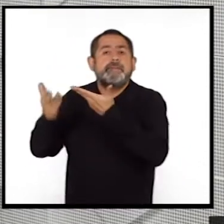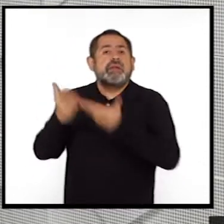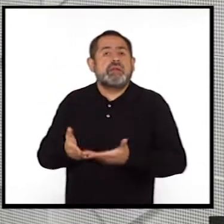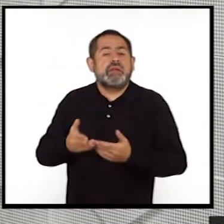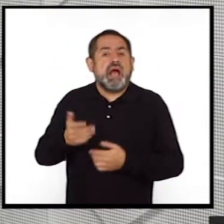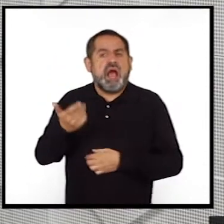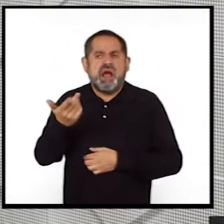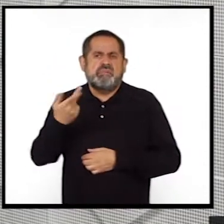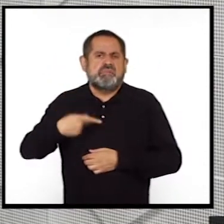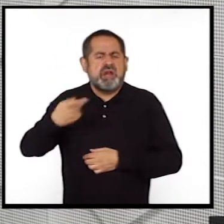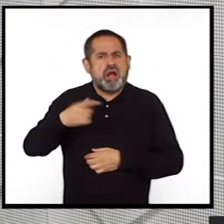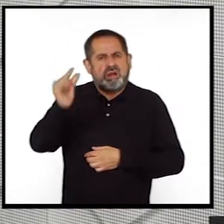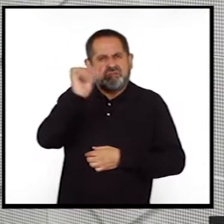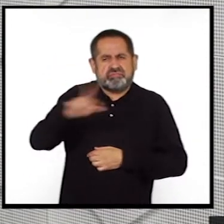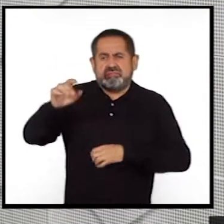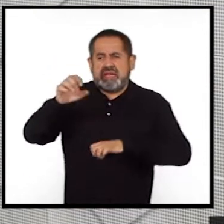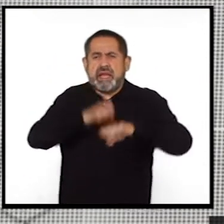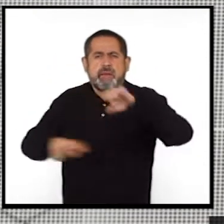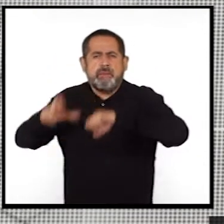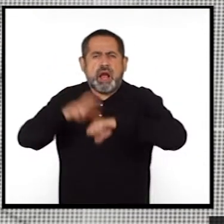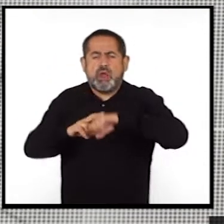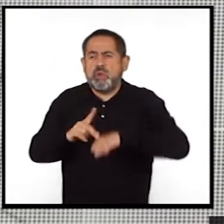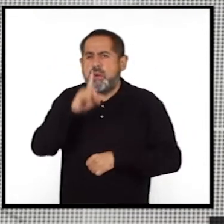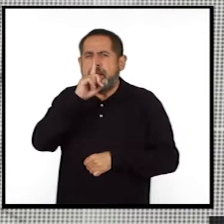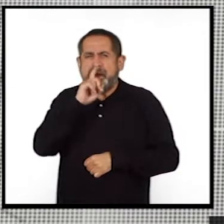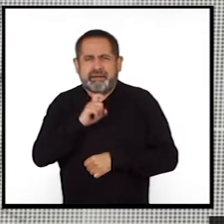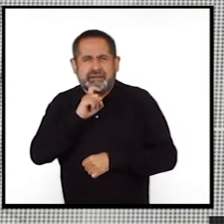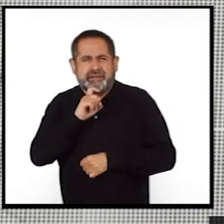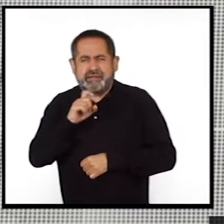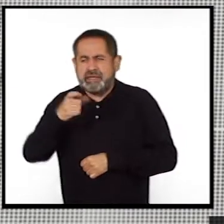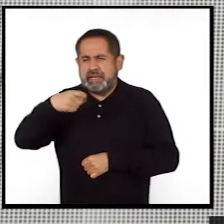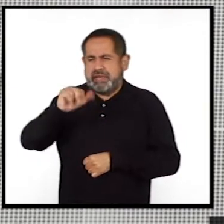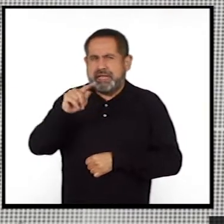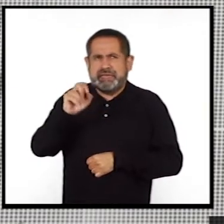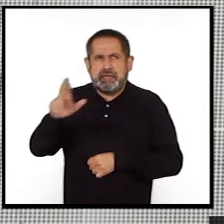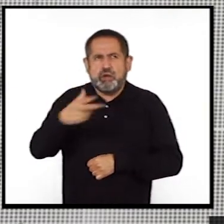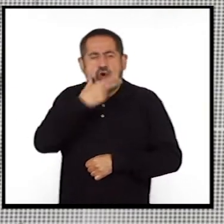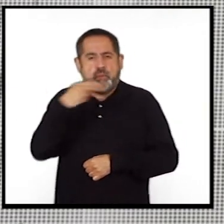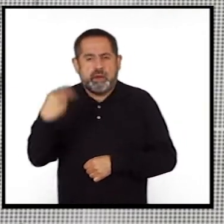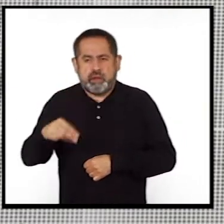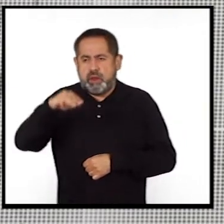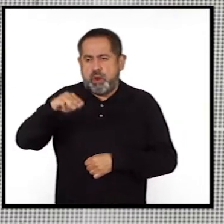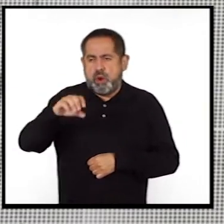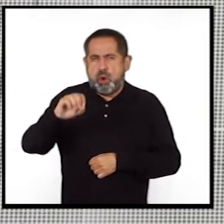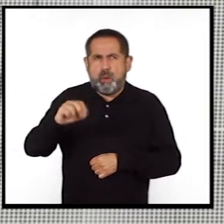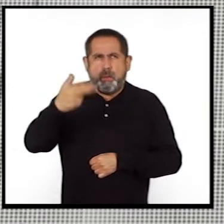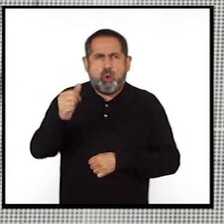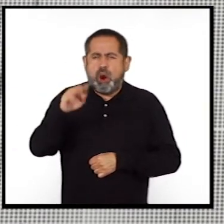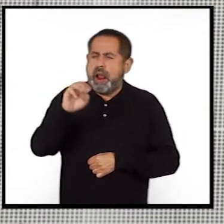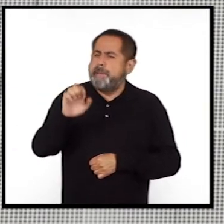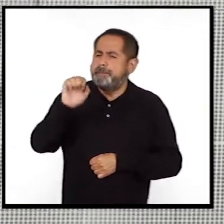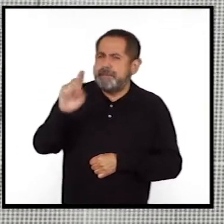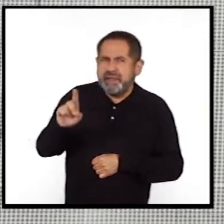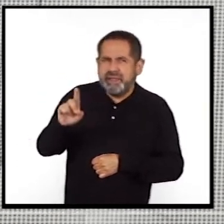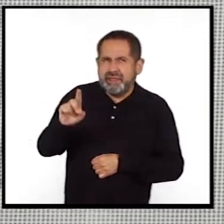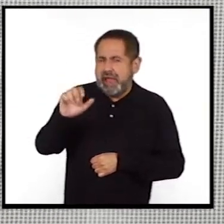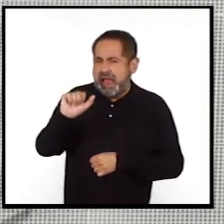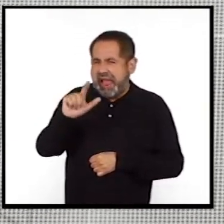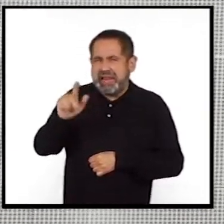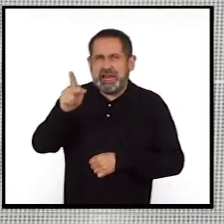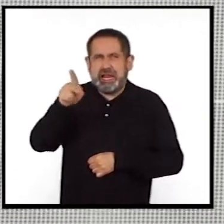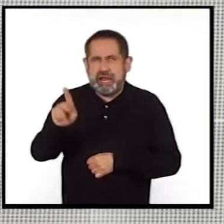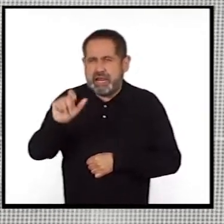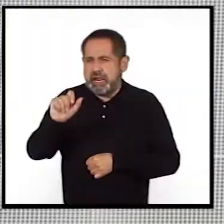cordial bienvenida al excelentísimo embajador de Qatar, Mohamed Al-Kuwari. Bienvenido, embajador.